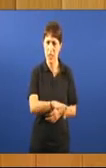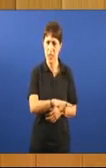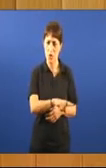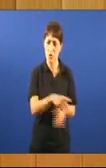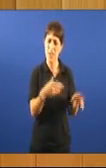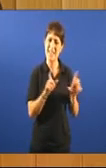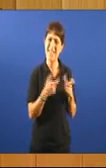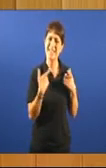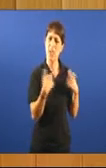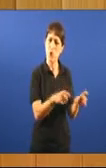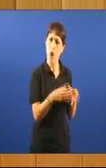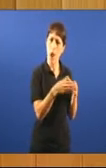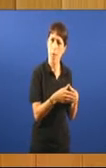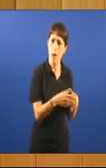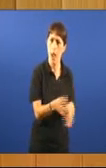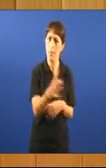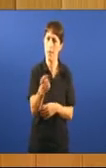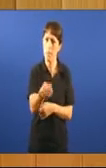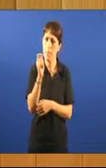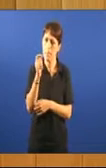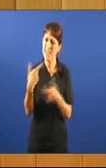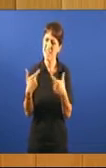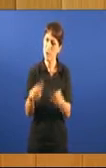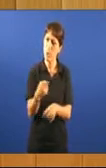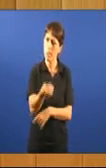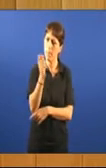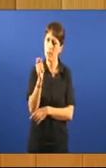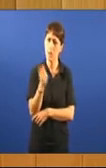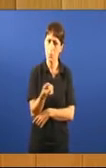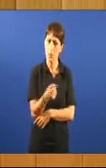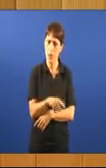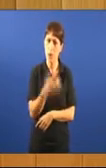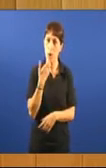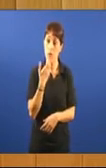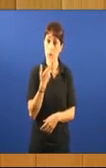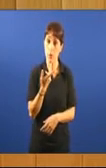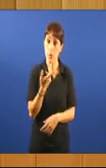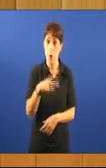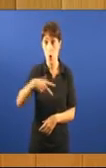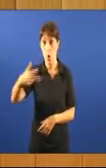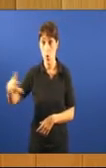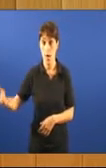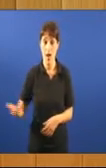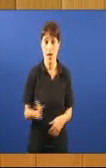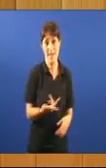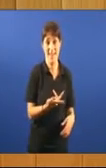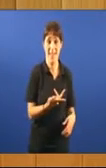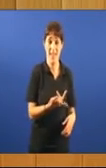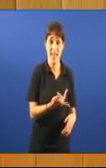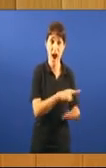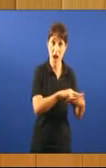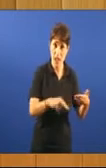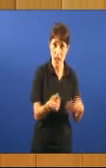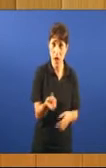sí, por suposto, ten moitas semellanzas con Galiza se tivéramos un poder político propio que apostase